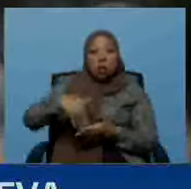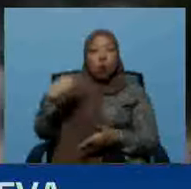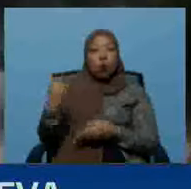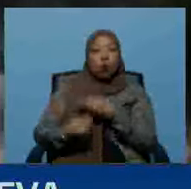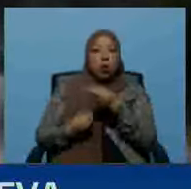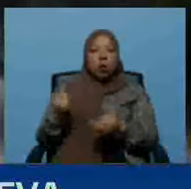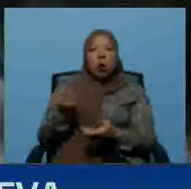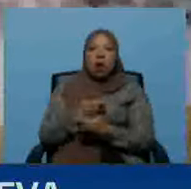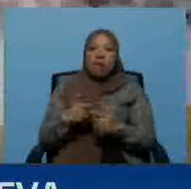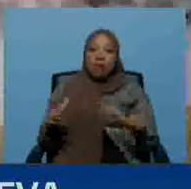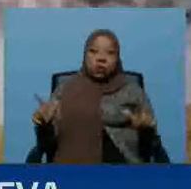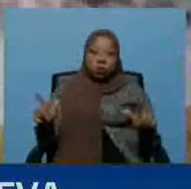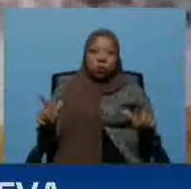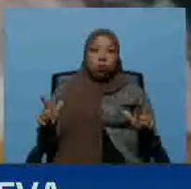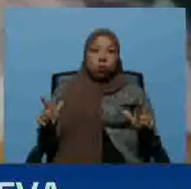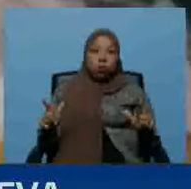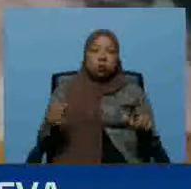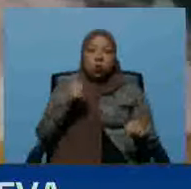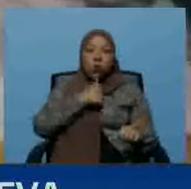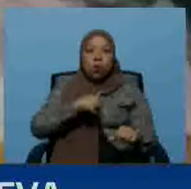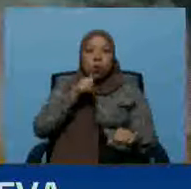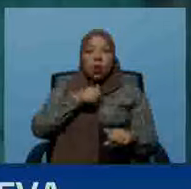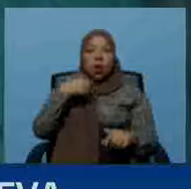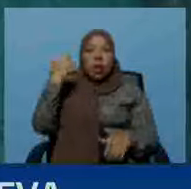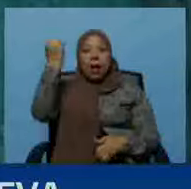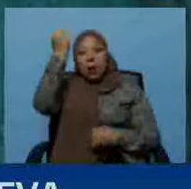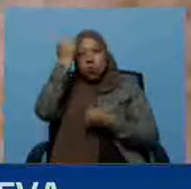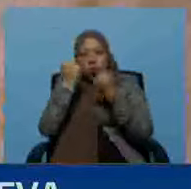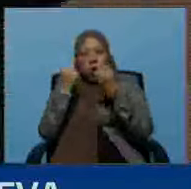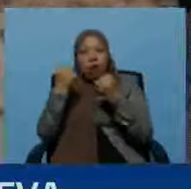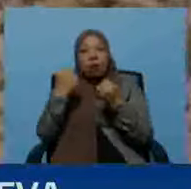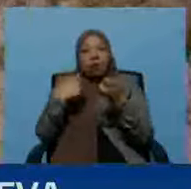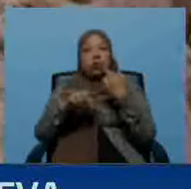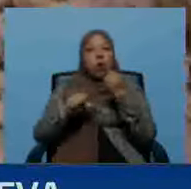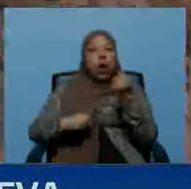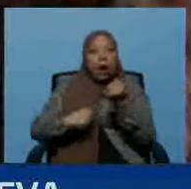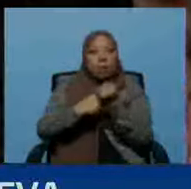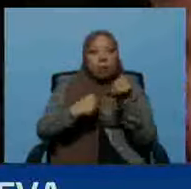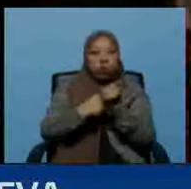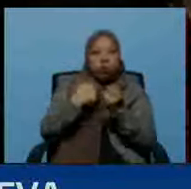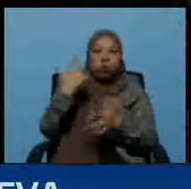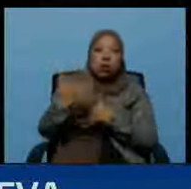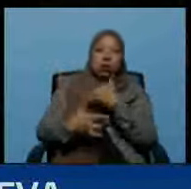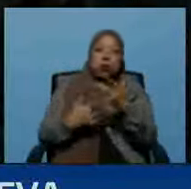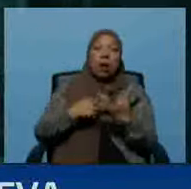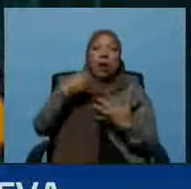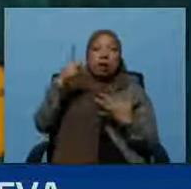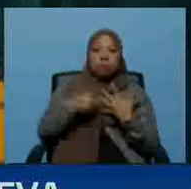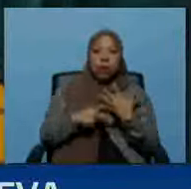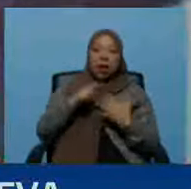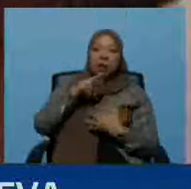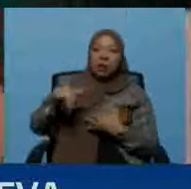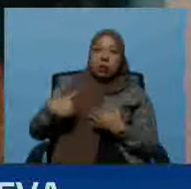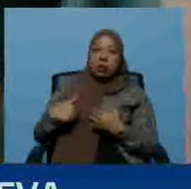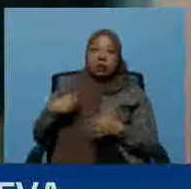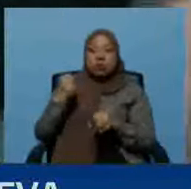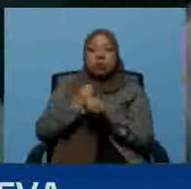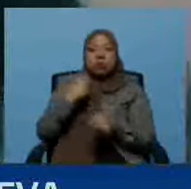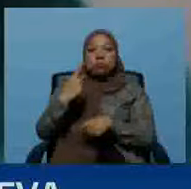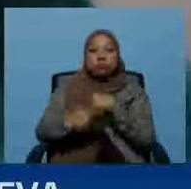operación de liberación de los recintos carcelarios, y en el apoyo del Plan República,